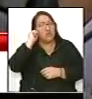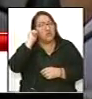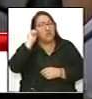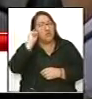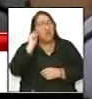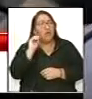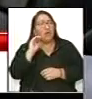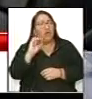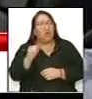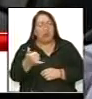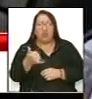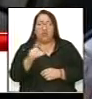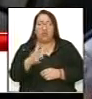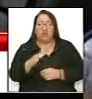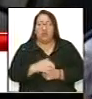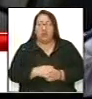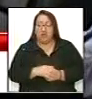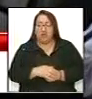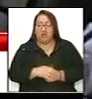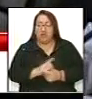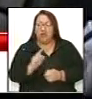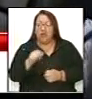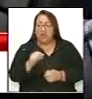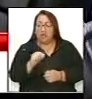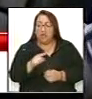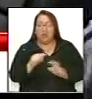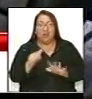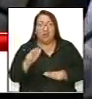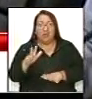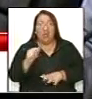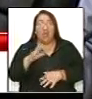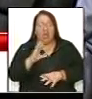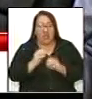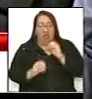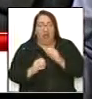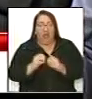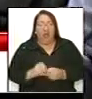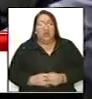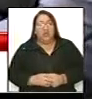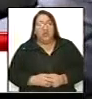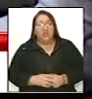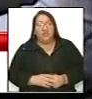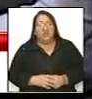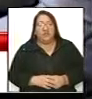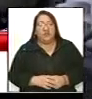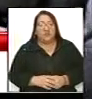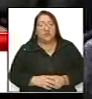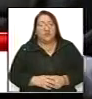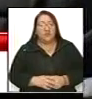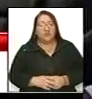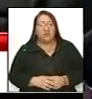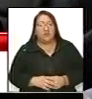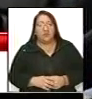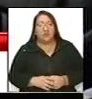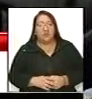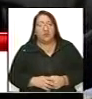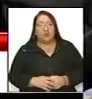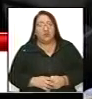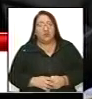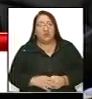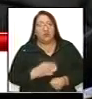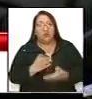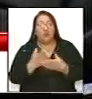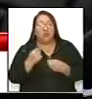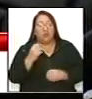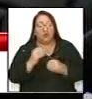J, pero sí el 163, ¿no? Que se ha modificado las discrepancias o cómo resolver